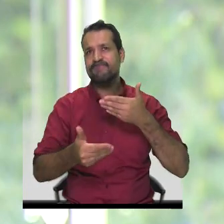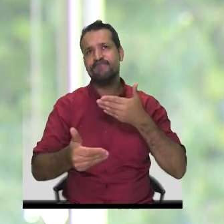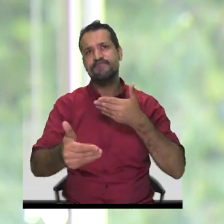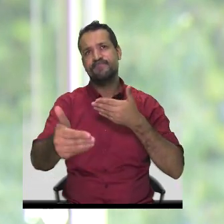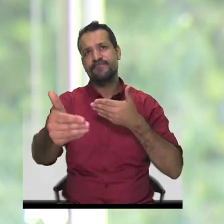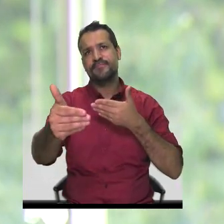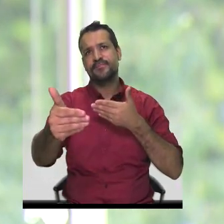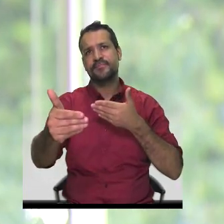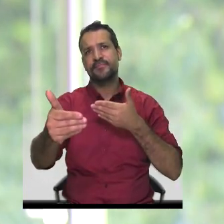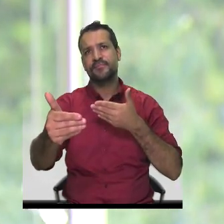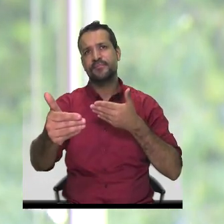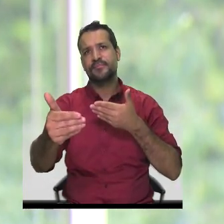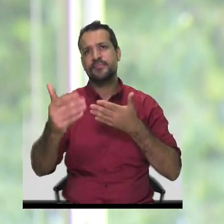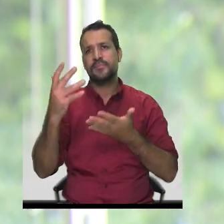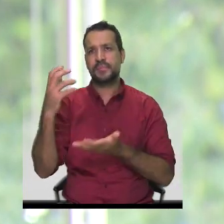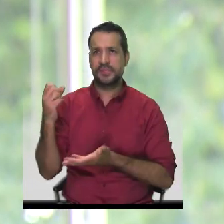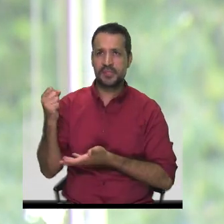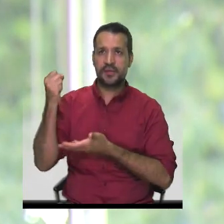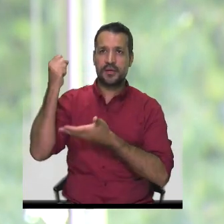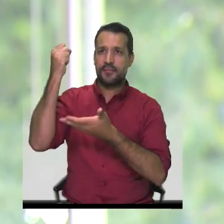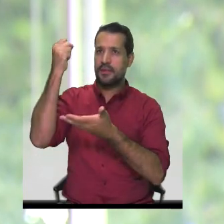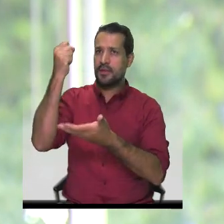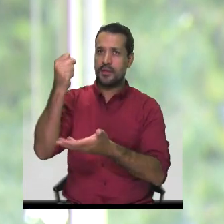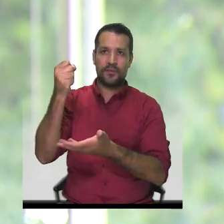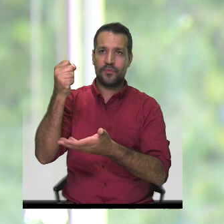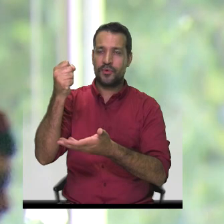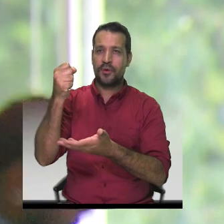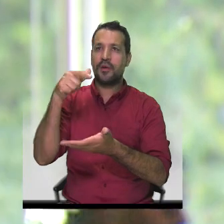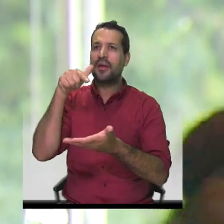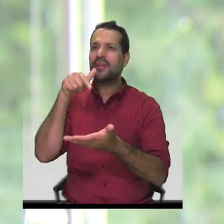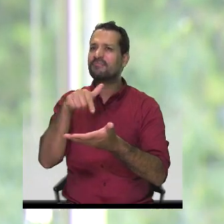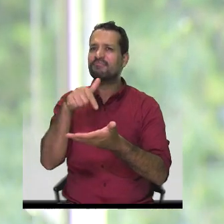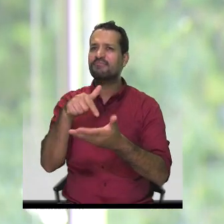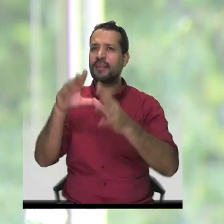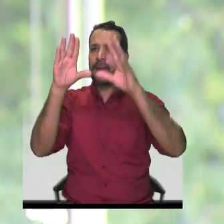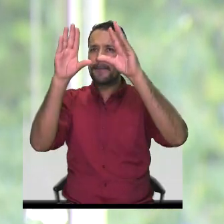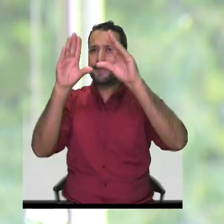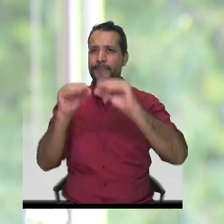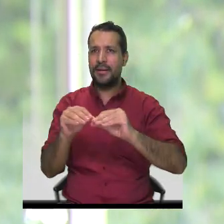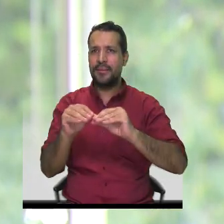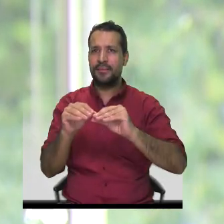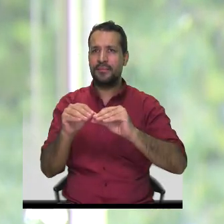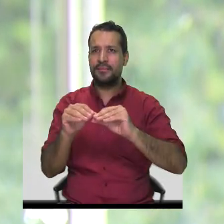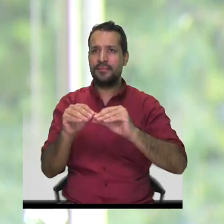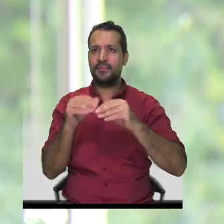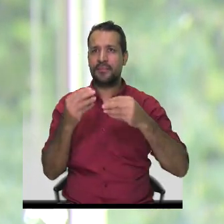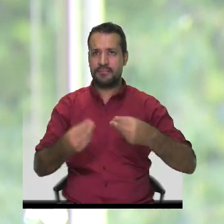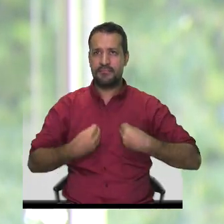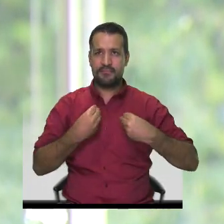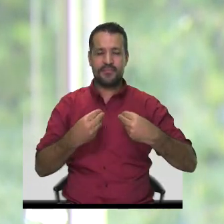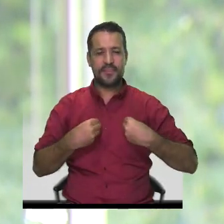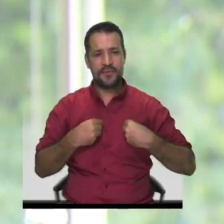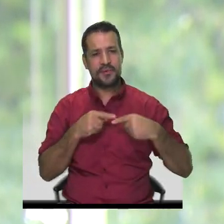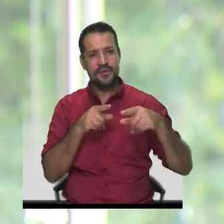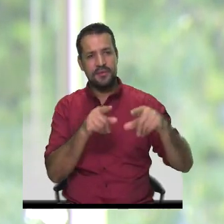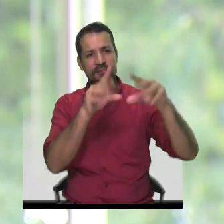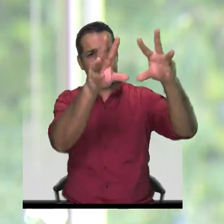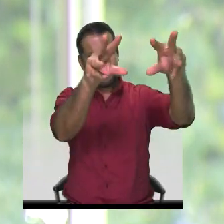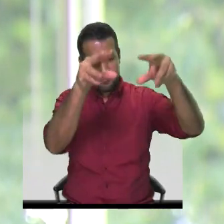eso no es un capital, eso es un patrimonio que se acaba. Entonces, si tú te acostumbras a vivir de ese patrimonio, pues obviamente se va a